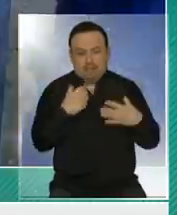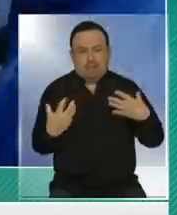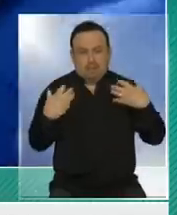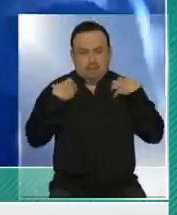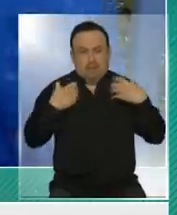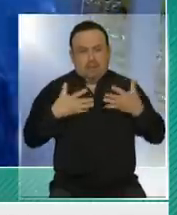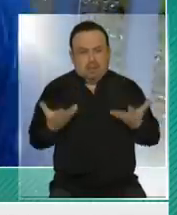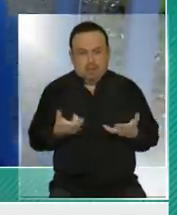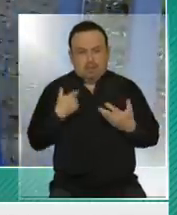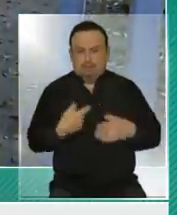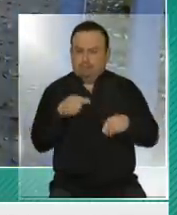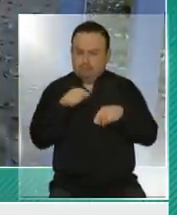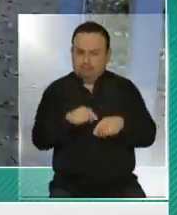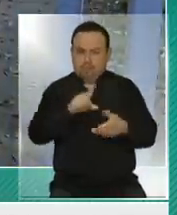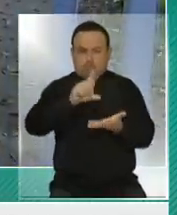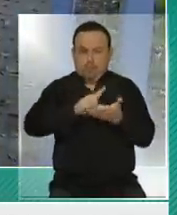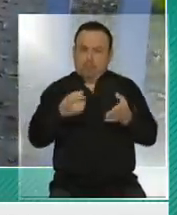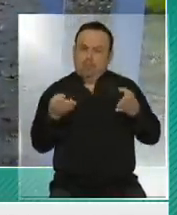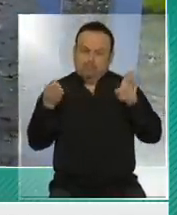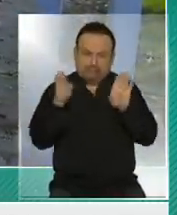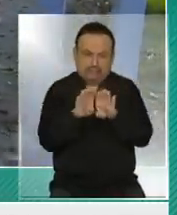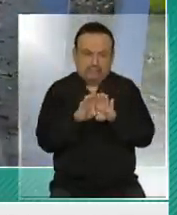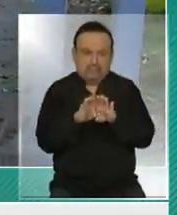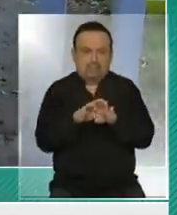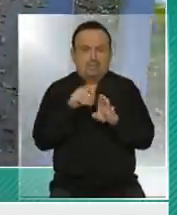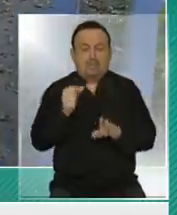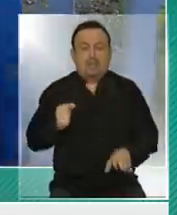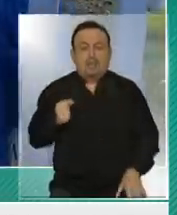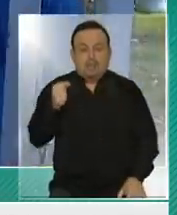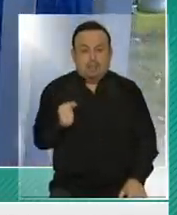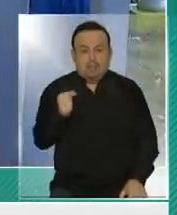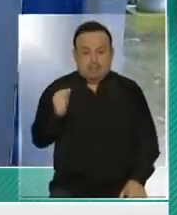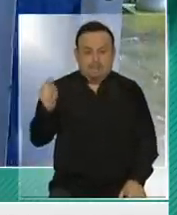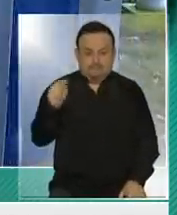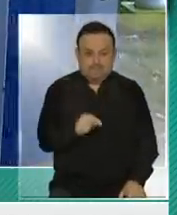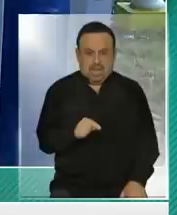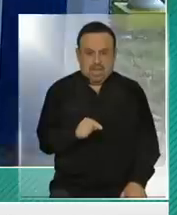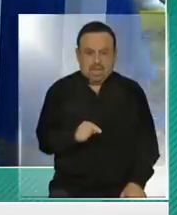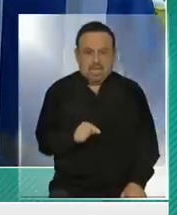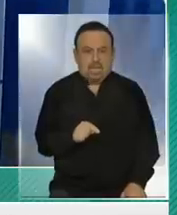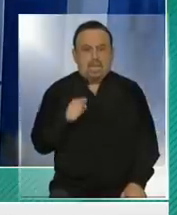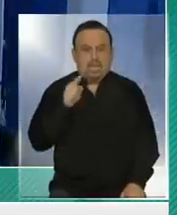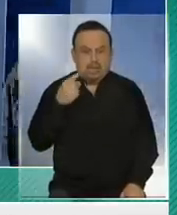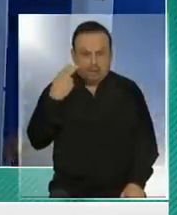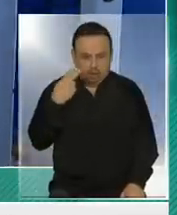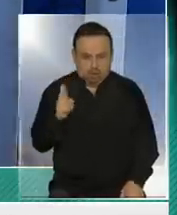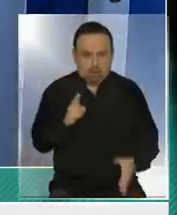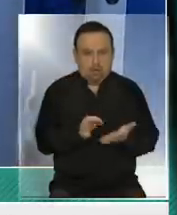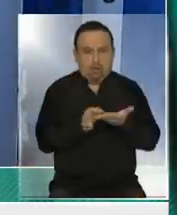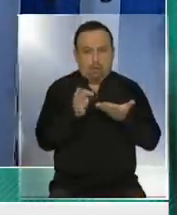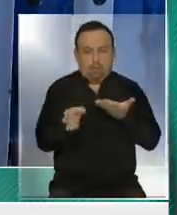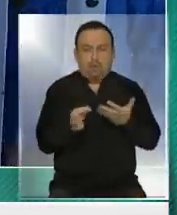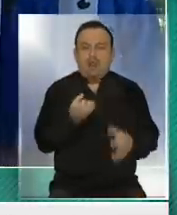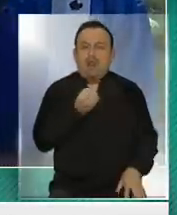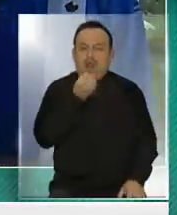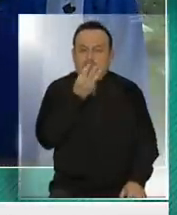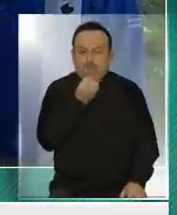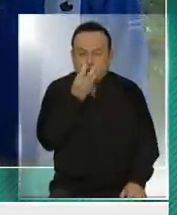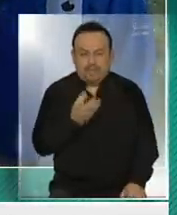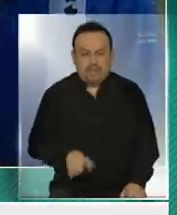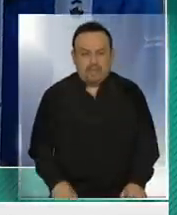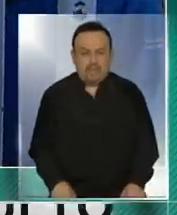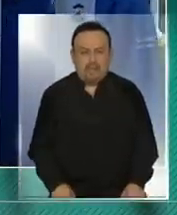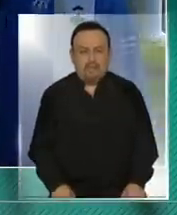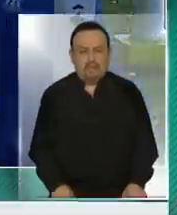a proceder a cerrar este recinto el pastor viene en camino el pastor es de la comuna de la florida y en este